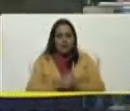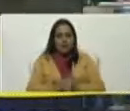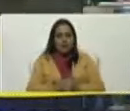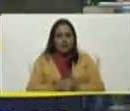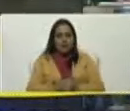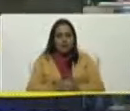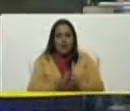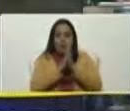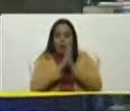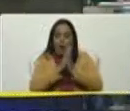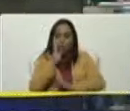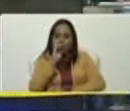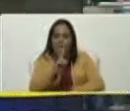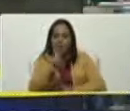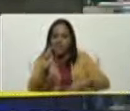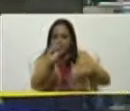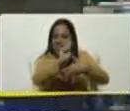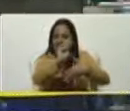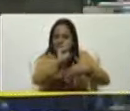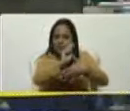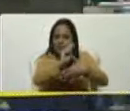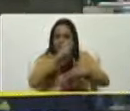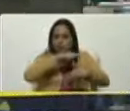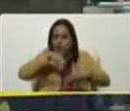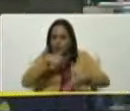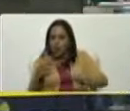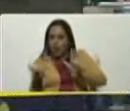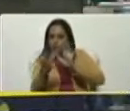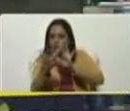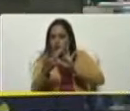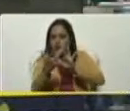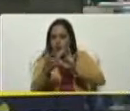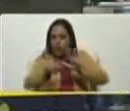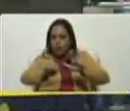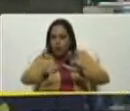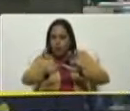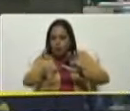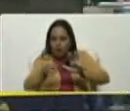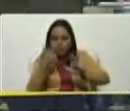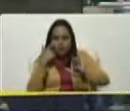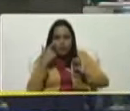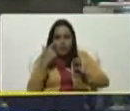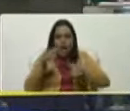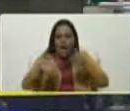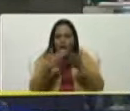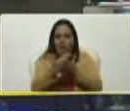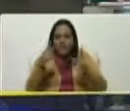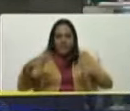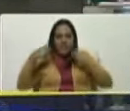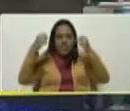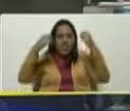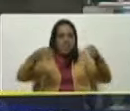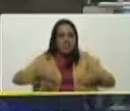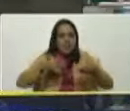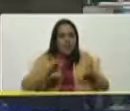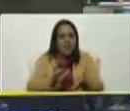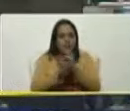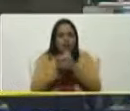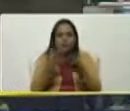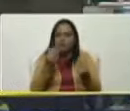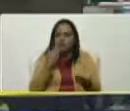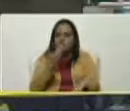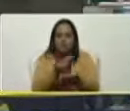Sintonicen Telesur para que nos mantengamos en contacto. Hasta la victoria siempre, compañeros. Muchas